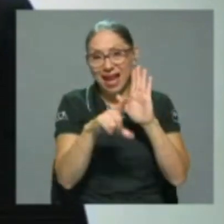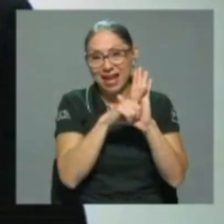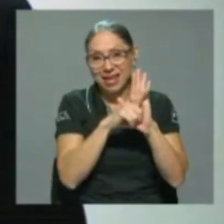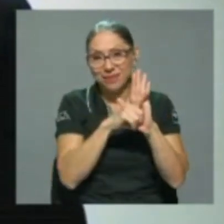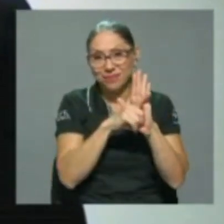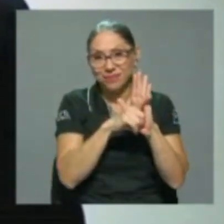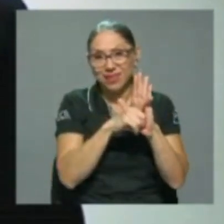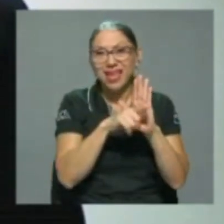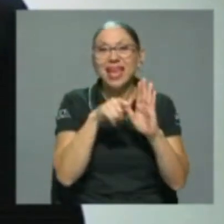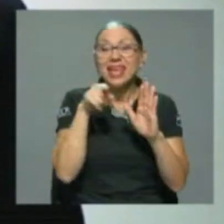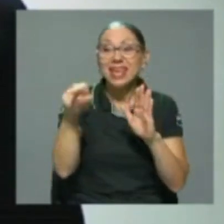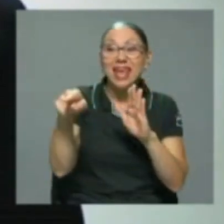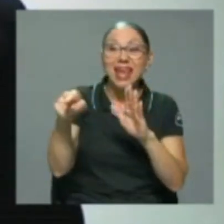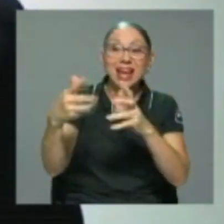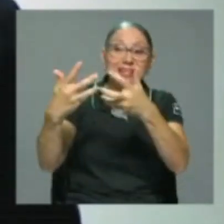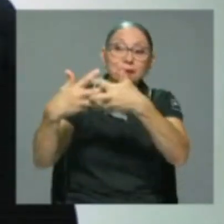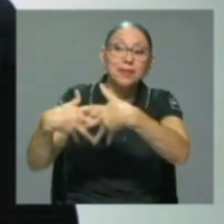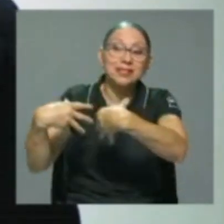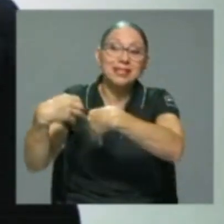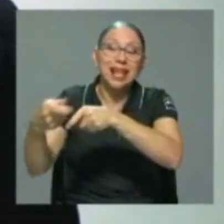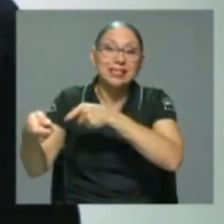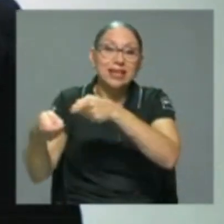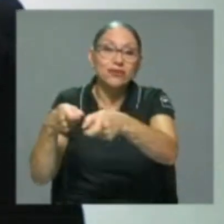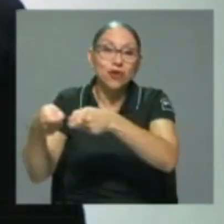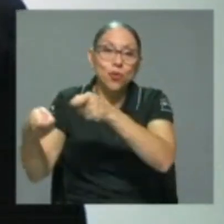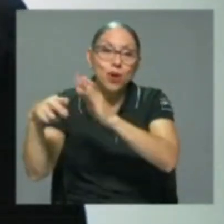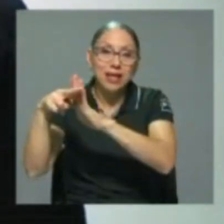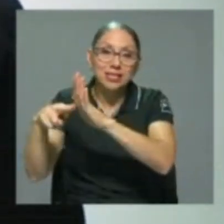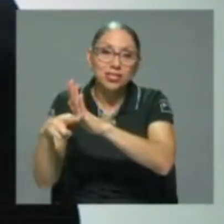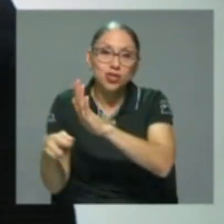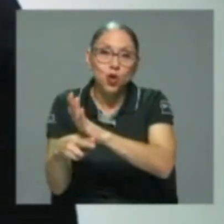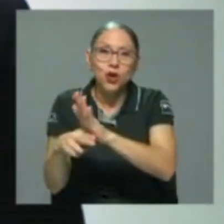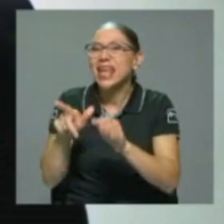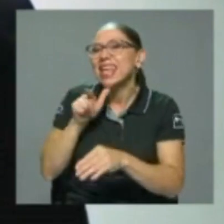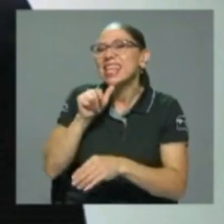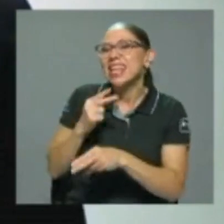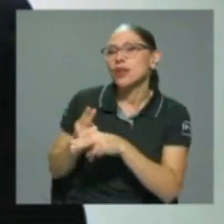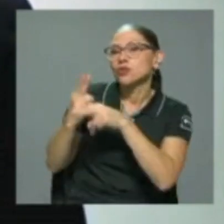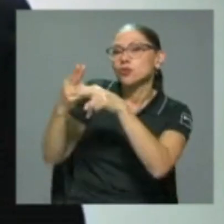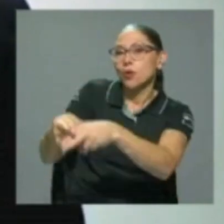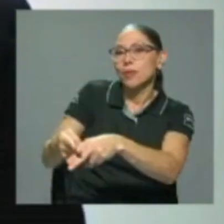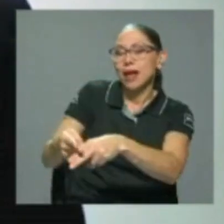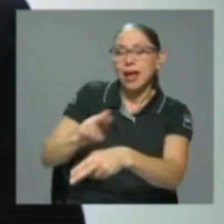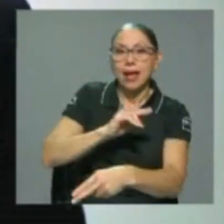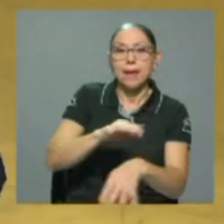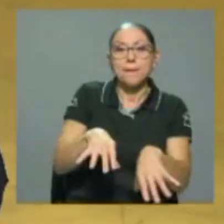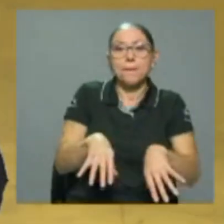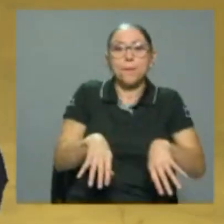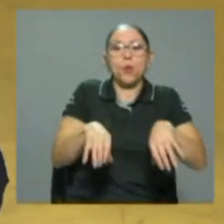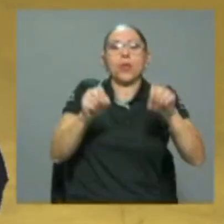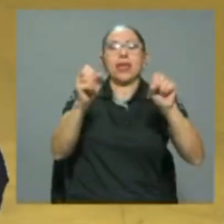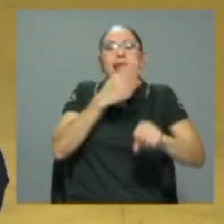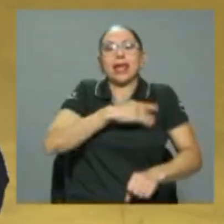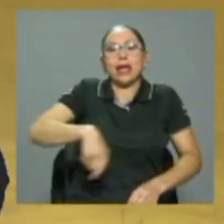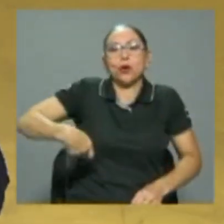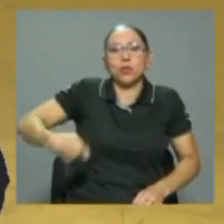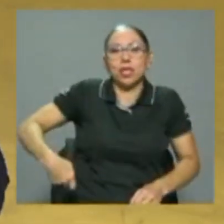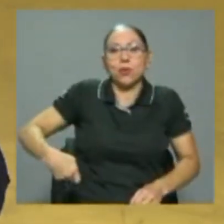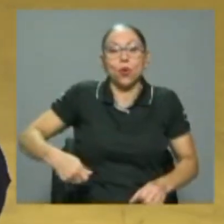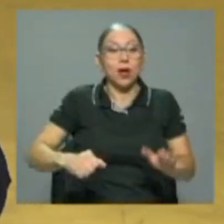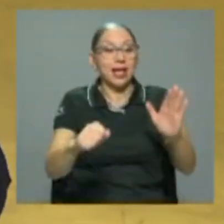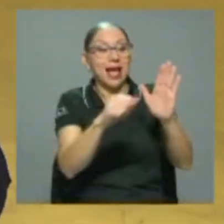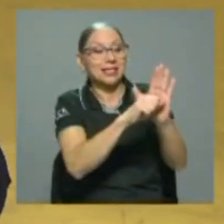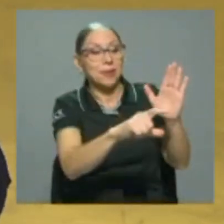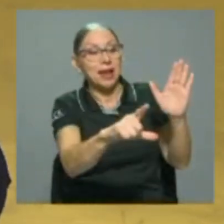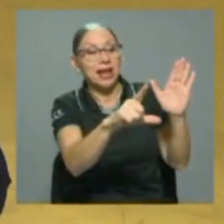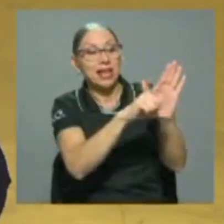los reguladores son nombrados por el Poder Ejecutivo. Y aunque son ratificados por la Asamblea Legislativa,